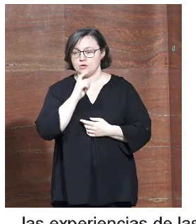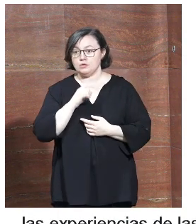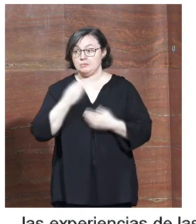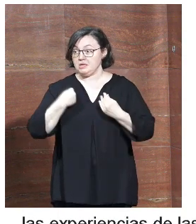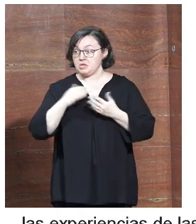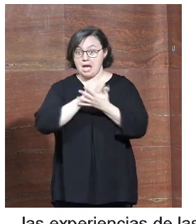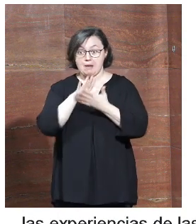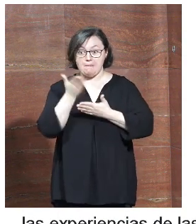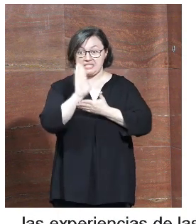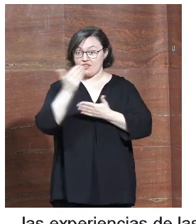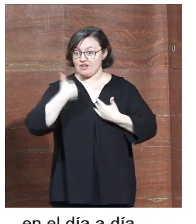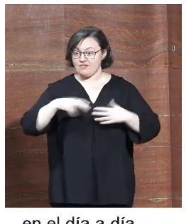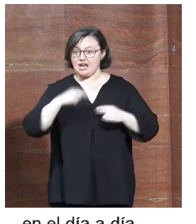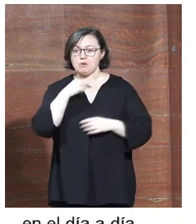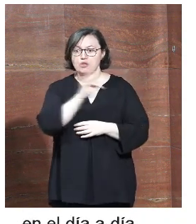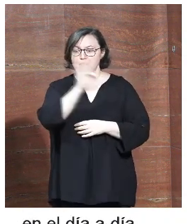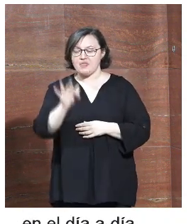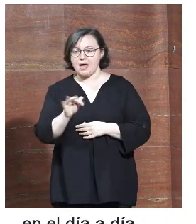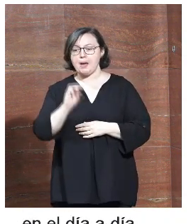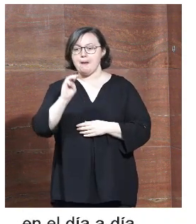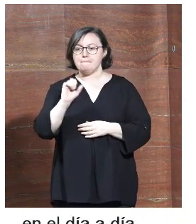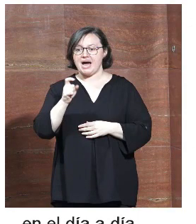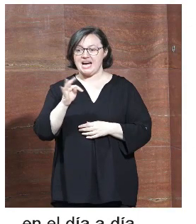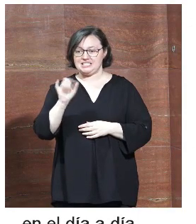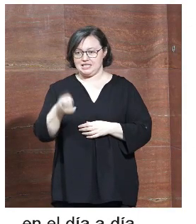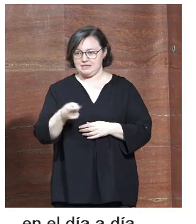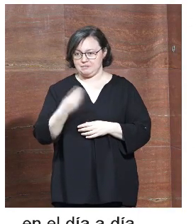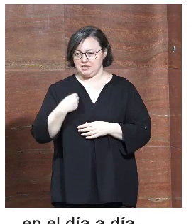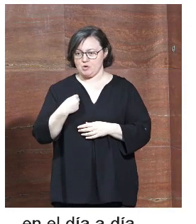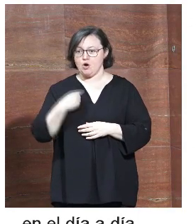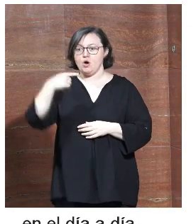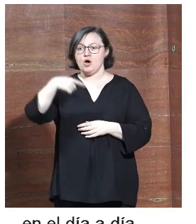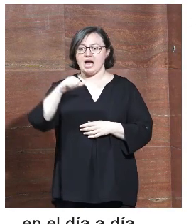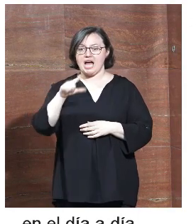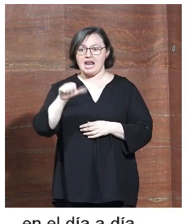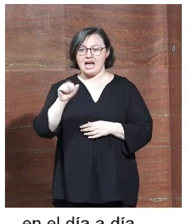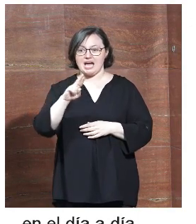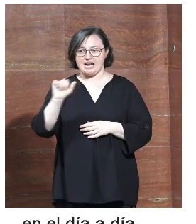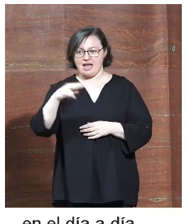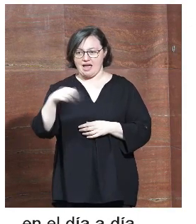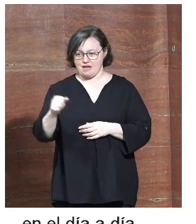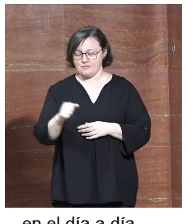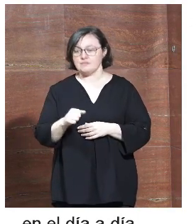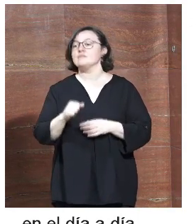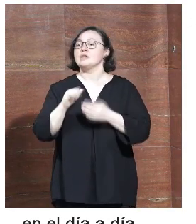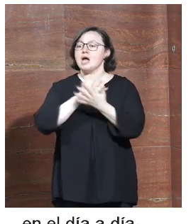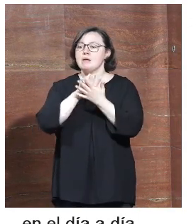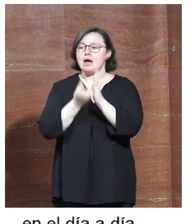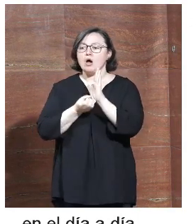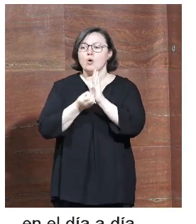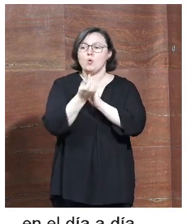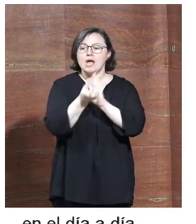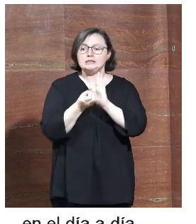esto, pues paso la palabra a Patxi Galarraga, para que nos cuente